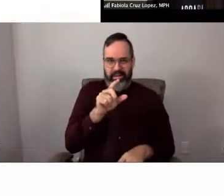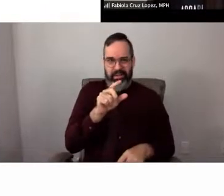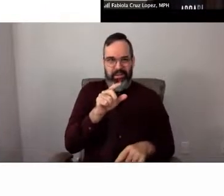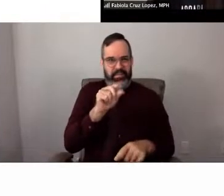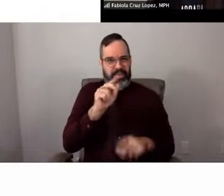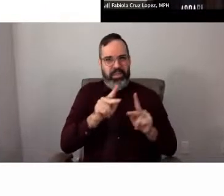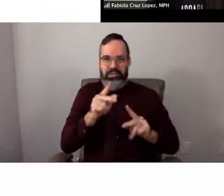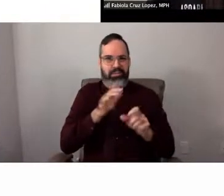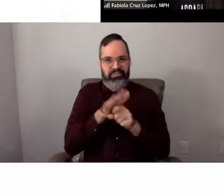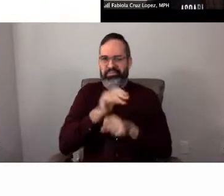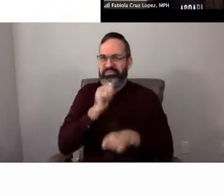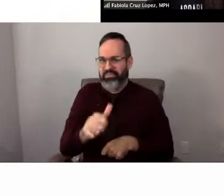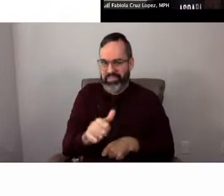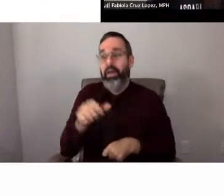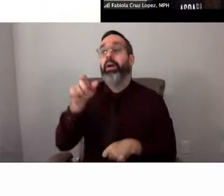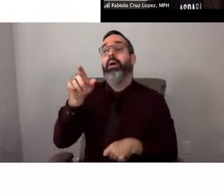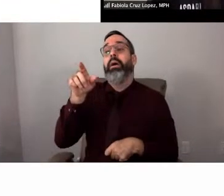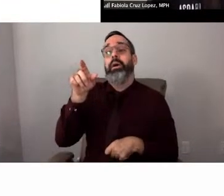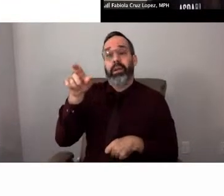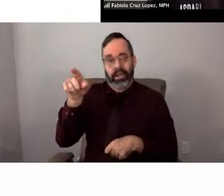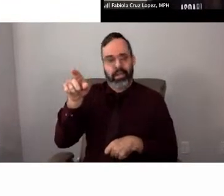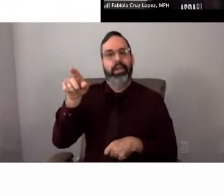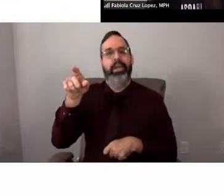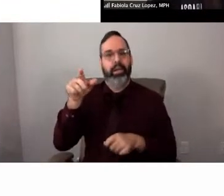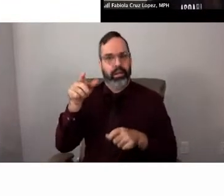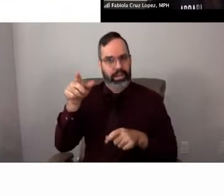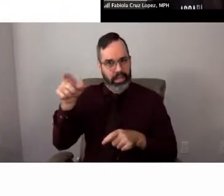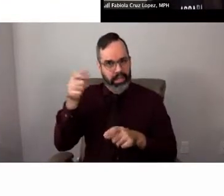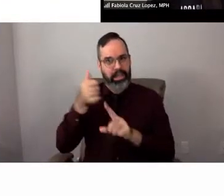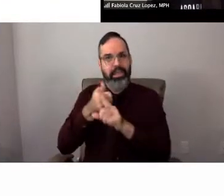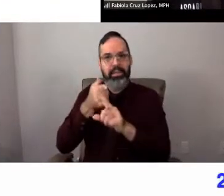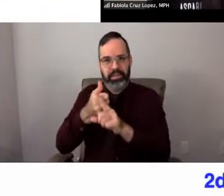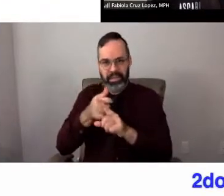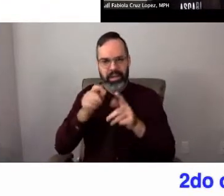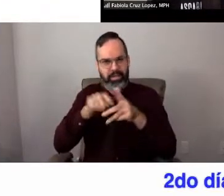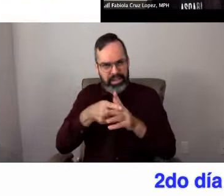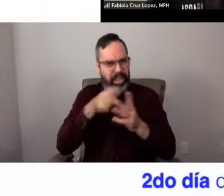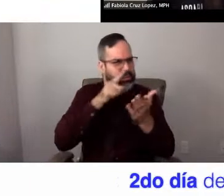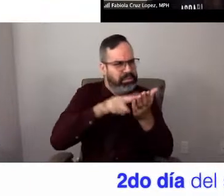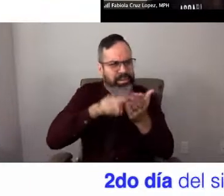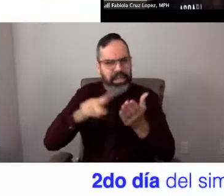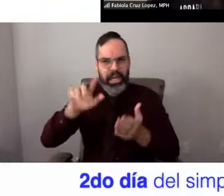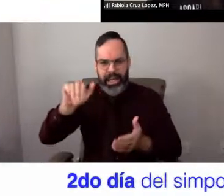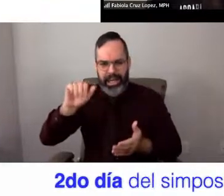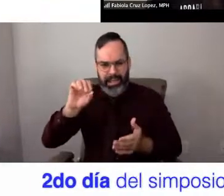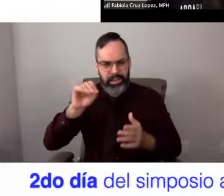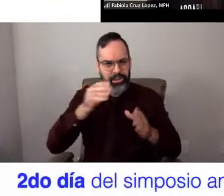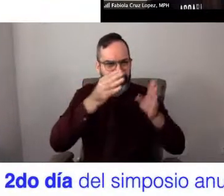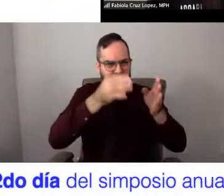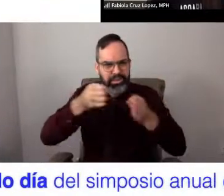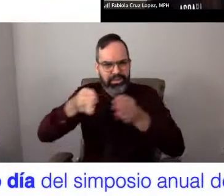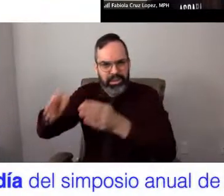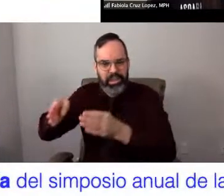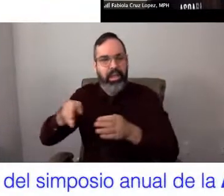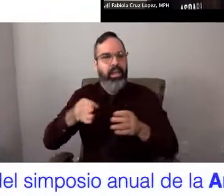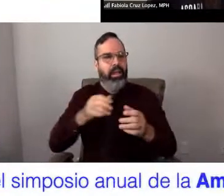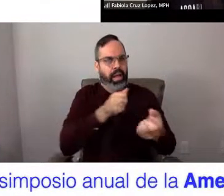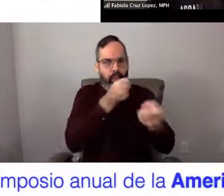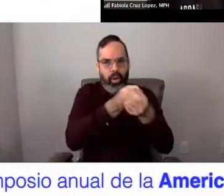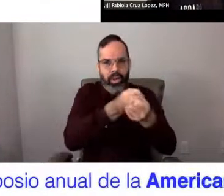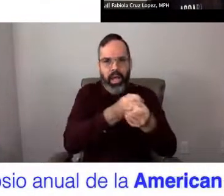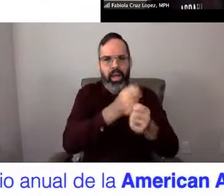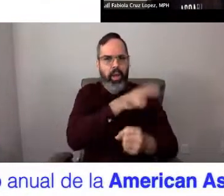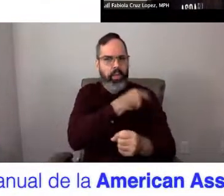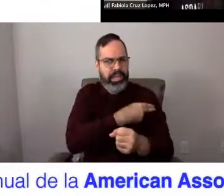Encijar Hassan, pues se comenzaron a hacer esas investigaciones de casos, a darle soporte a los hospitales, a hacer los